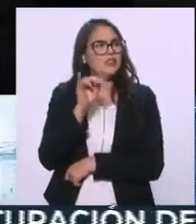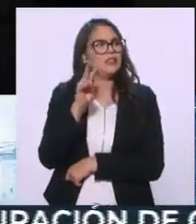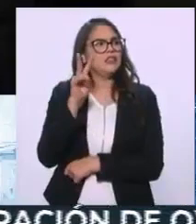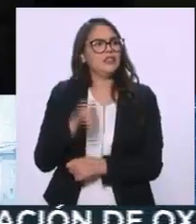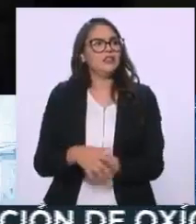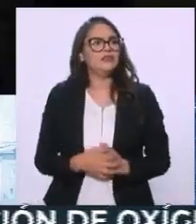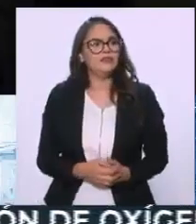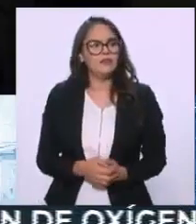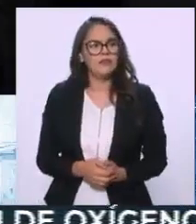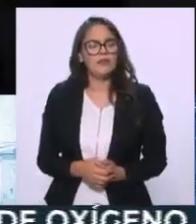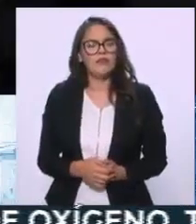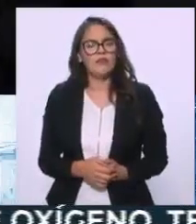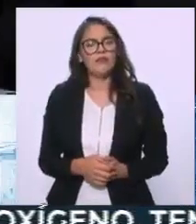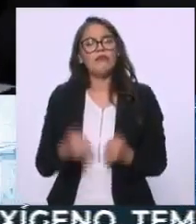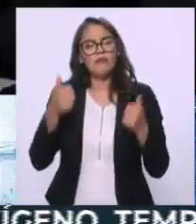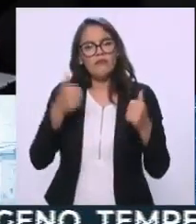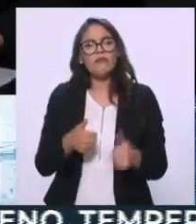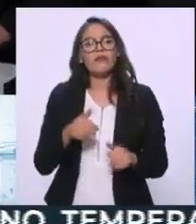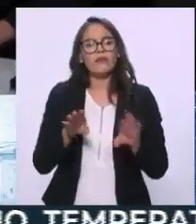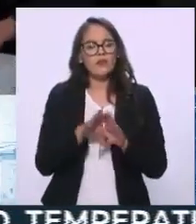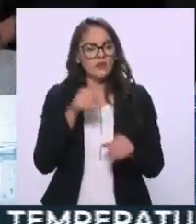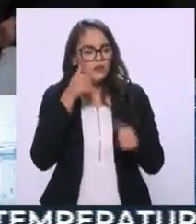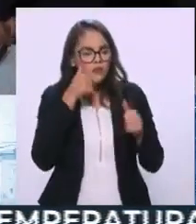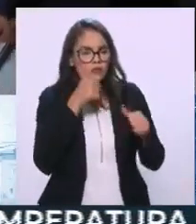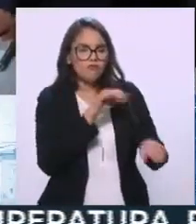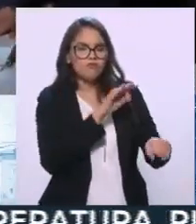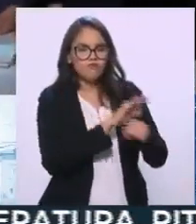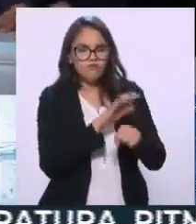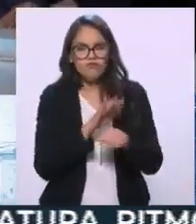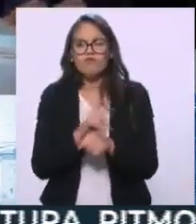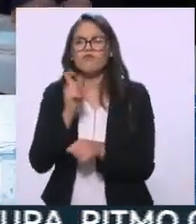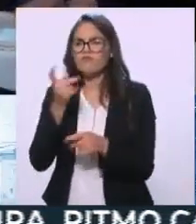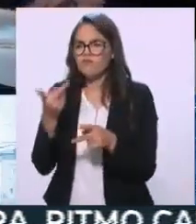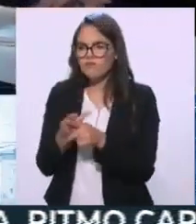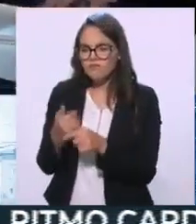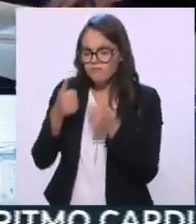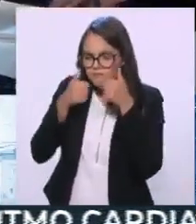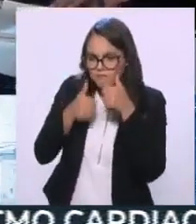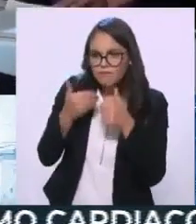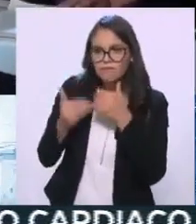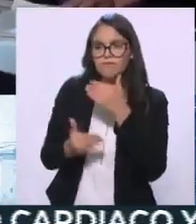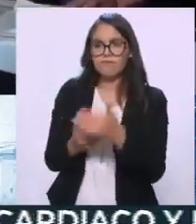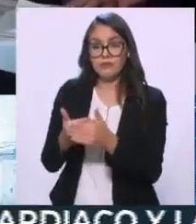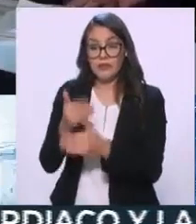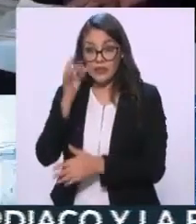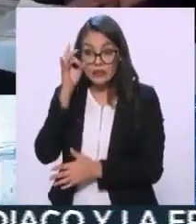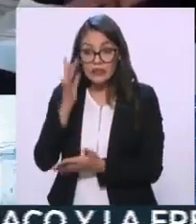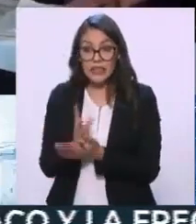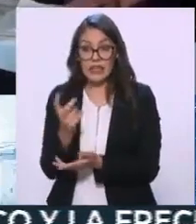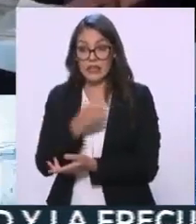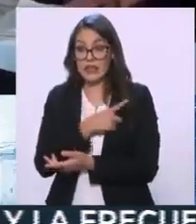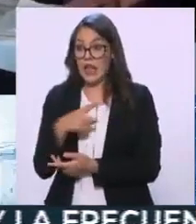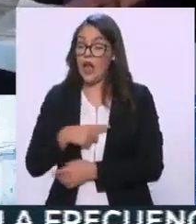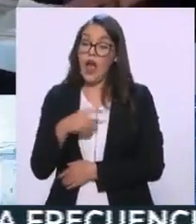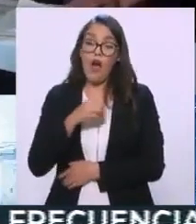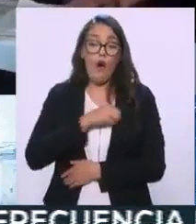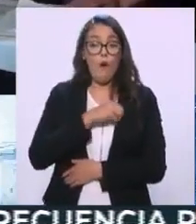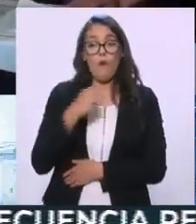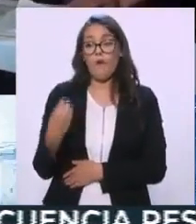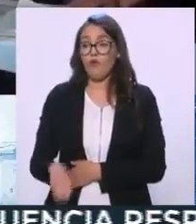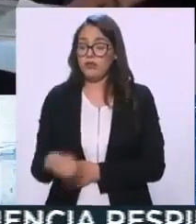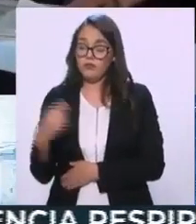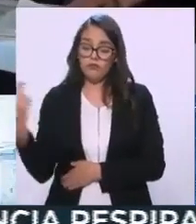conjetura, asistiendo al final de la hegemonía del neoliberalismo, pero esto no implica que necesariamente eso